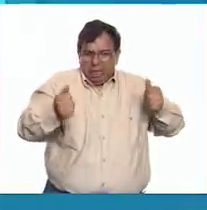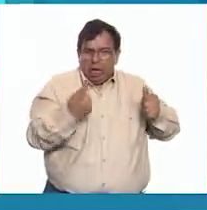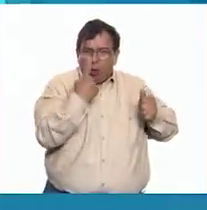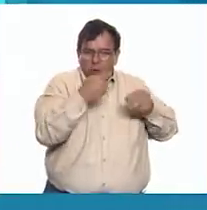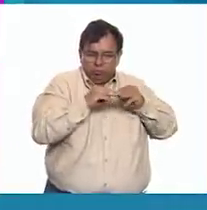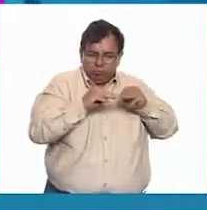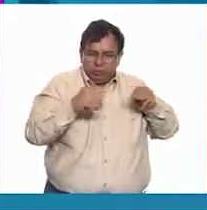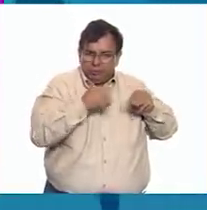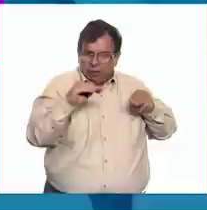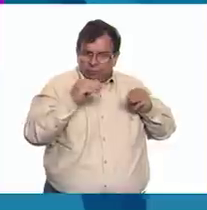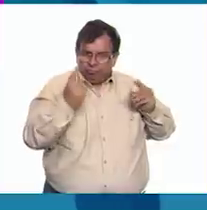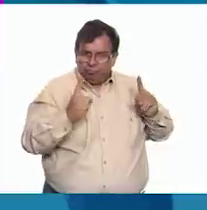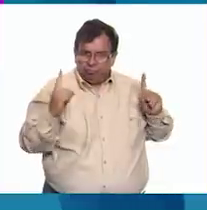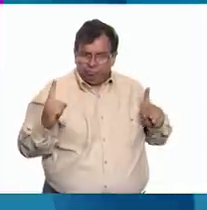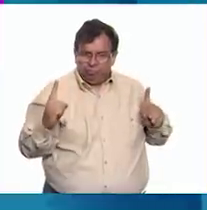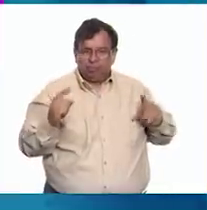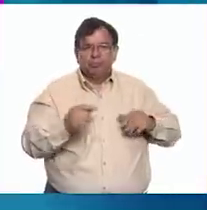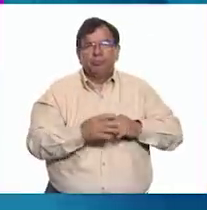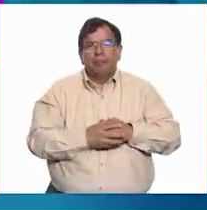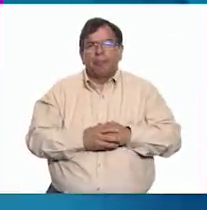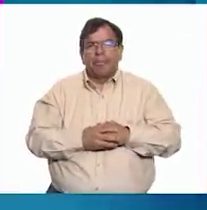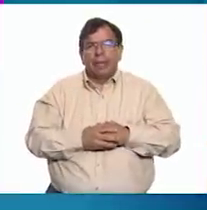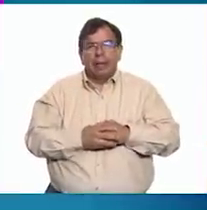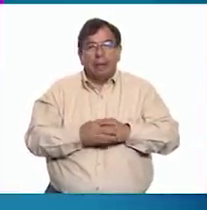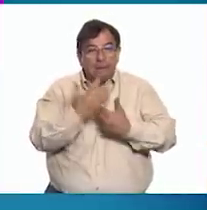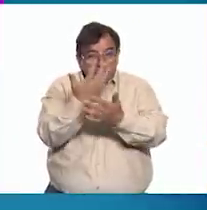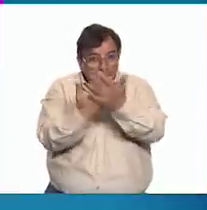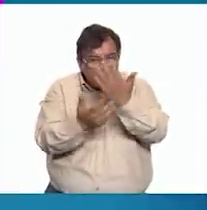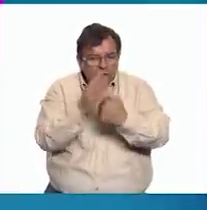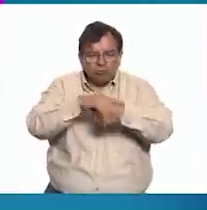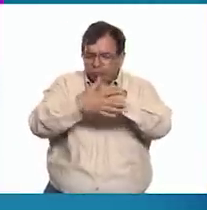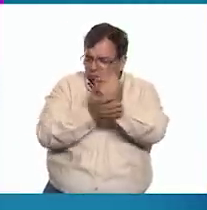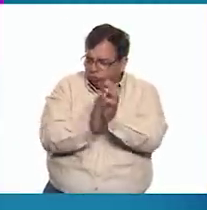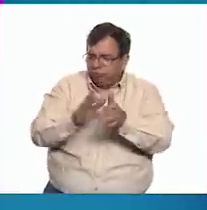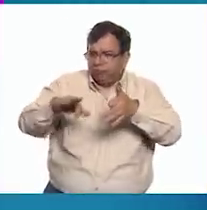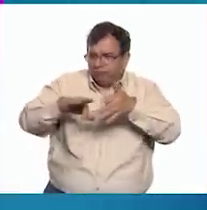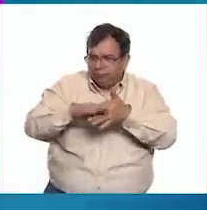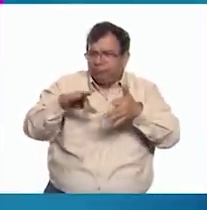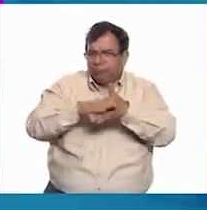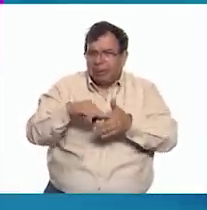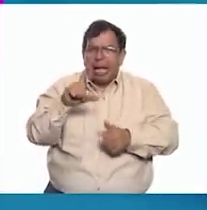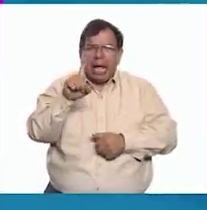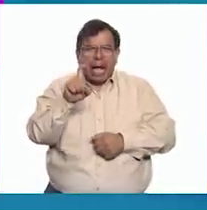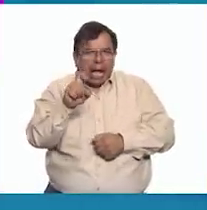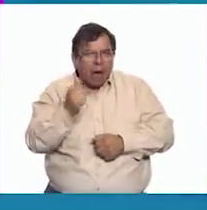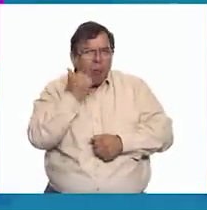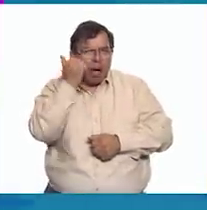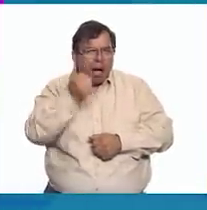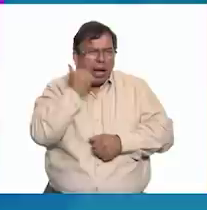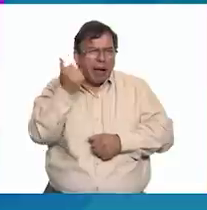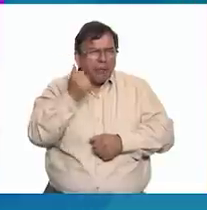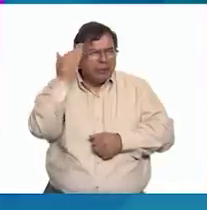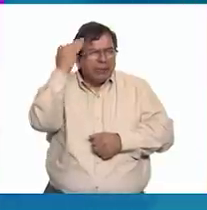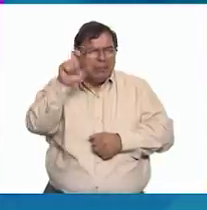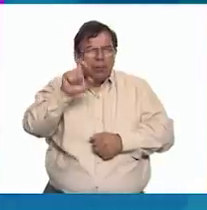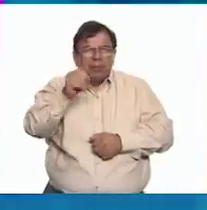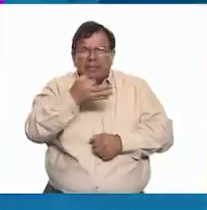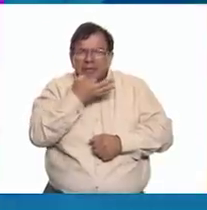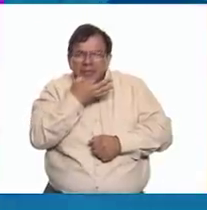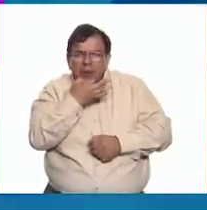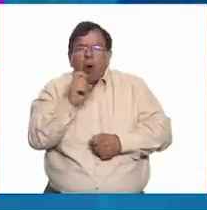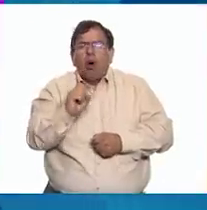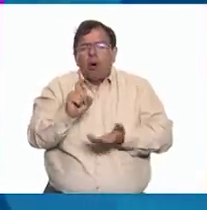1.5 metros entre tú y los demás. Lávate las manos muy seguido con agua y jabón por lo menos durante 20 segundos o